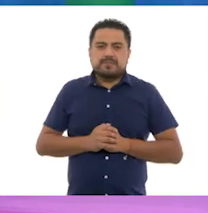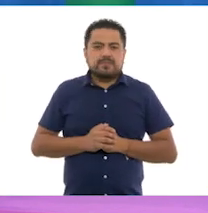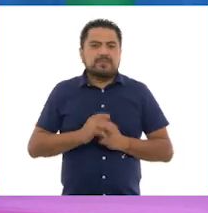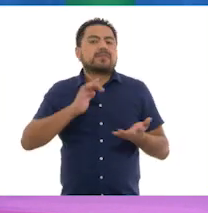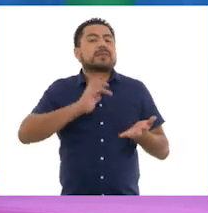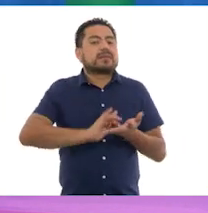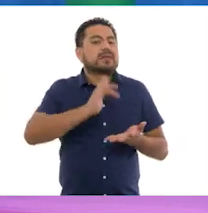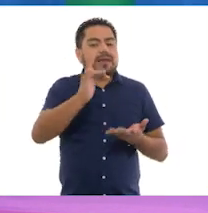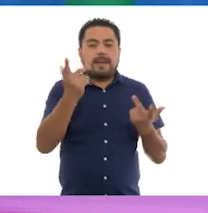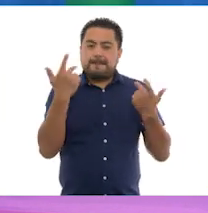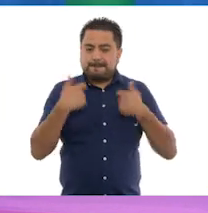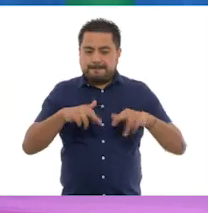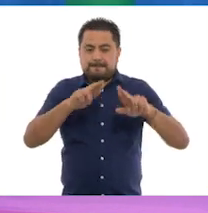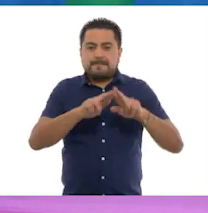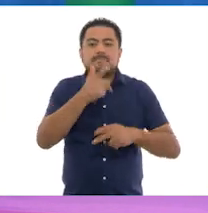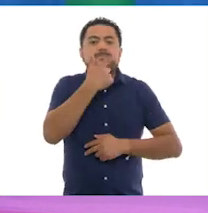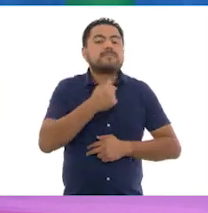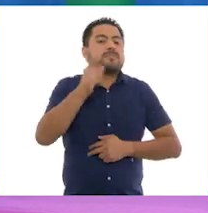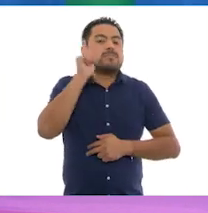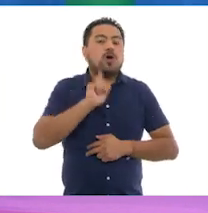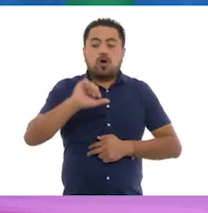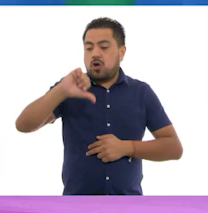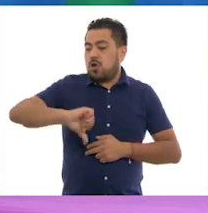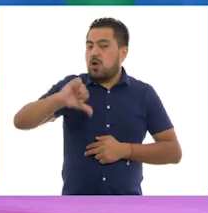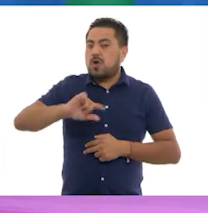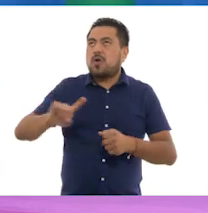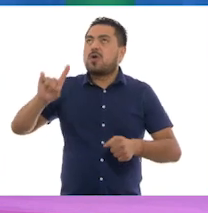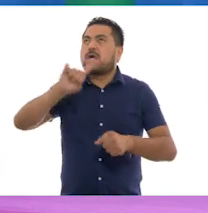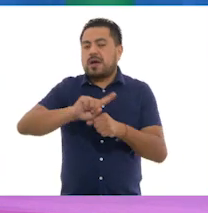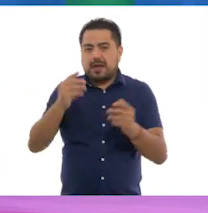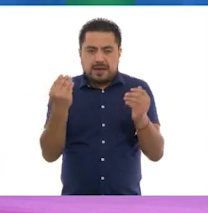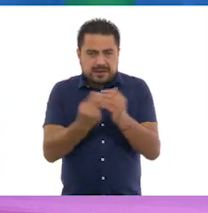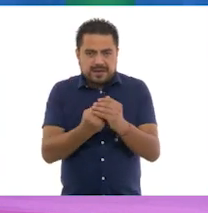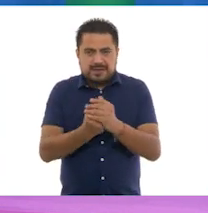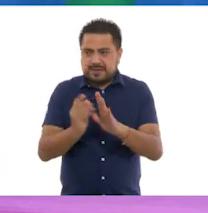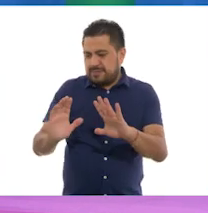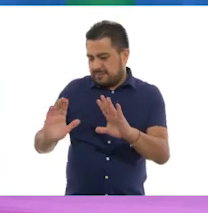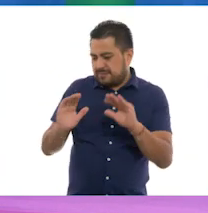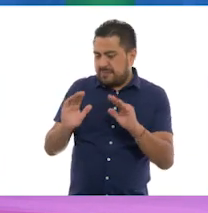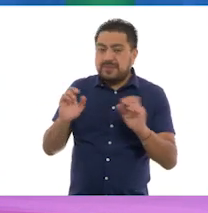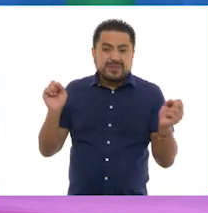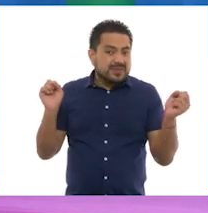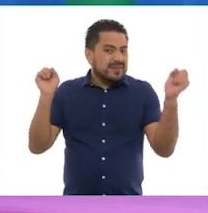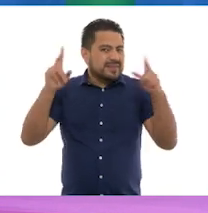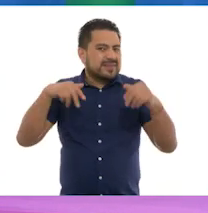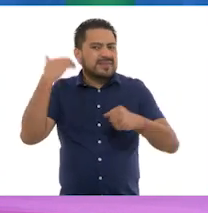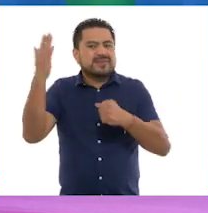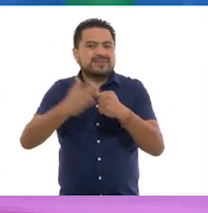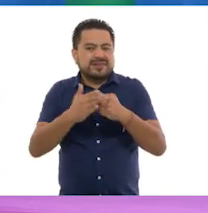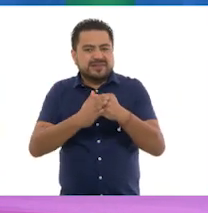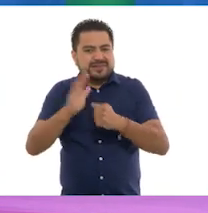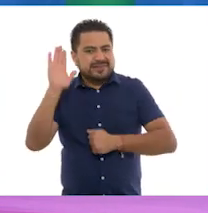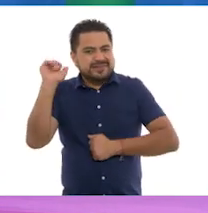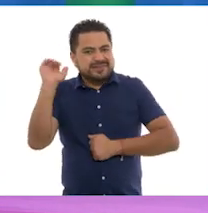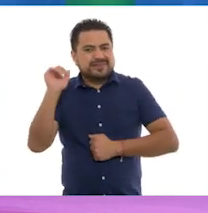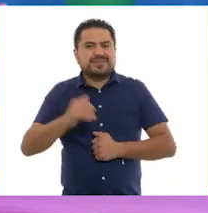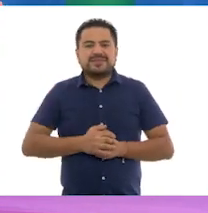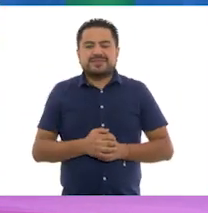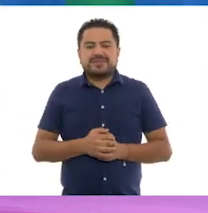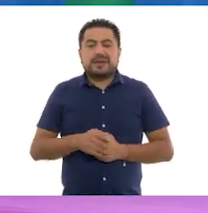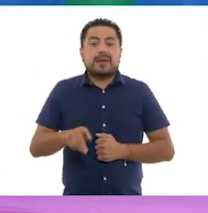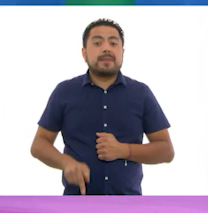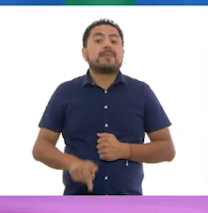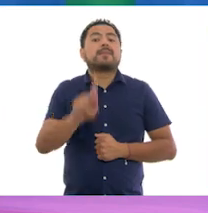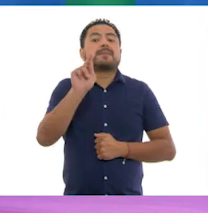damos las gracias a las maestras y los maestros que el día de hoy nos dieron clases. Nos vemos hasta la próxima.